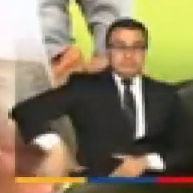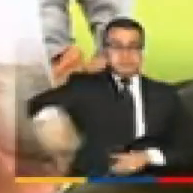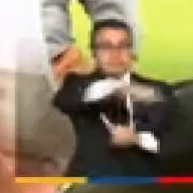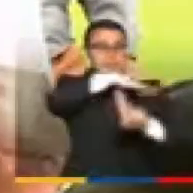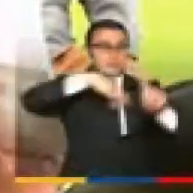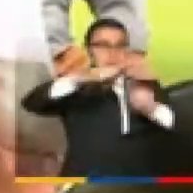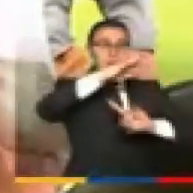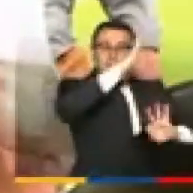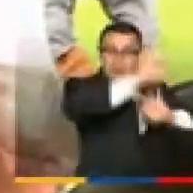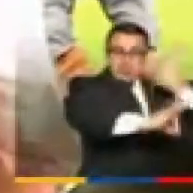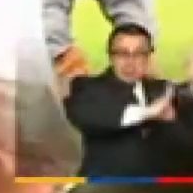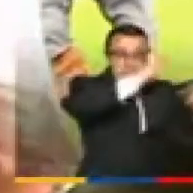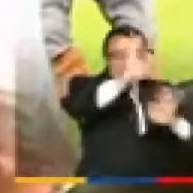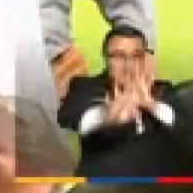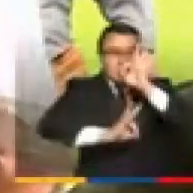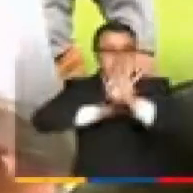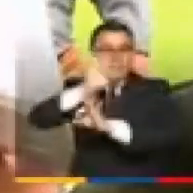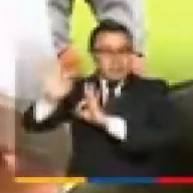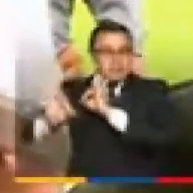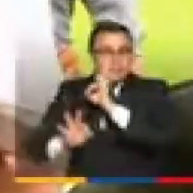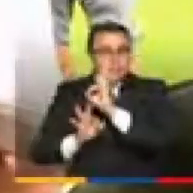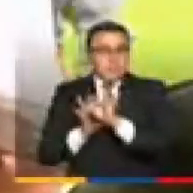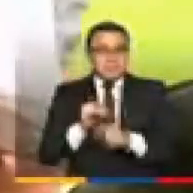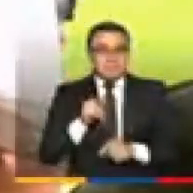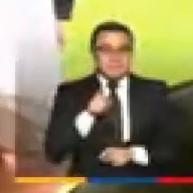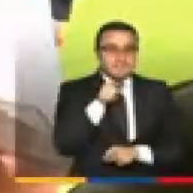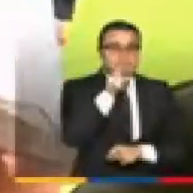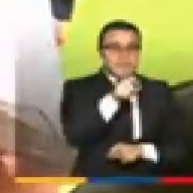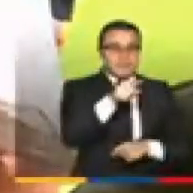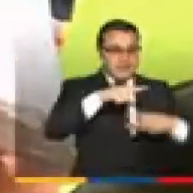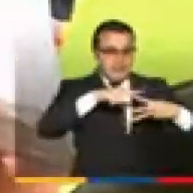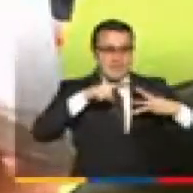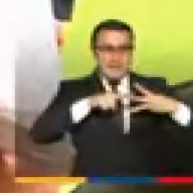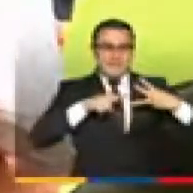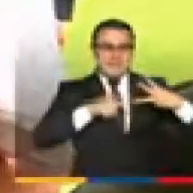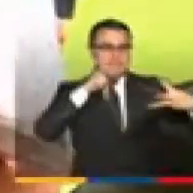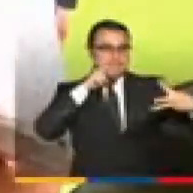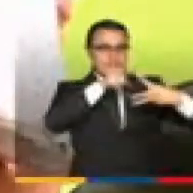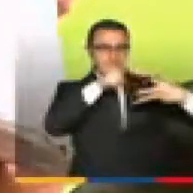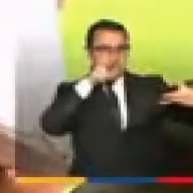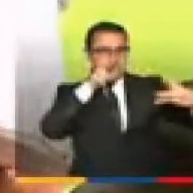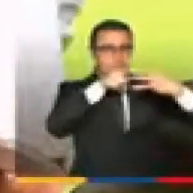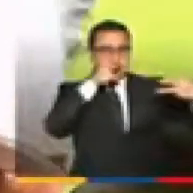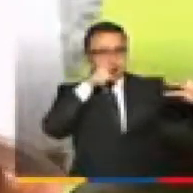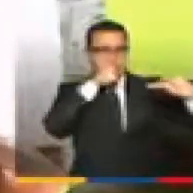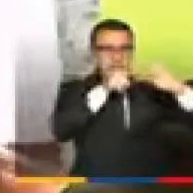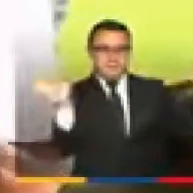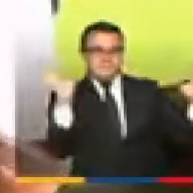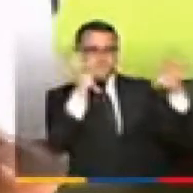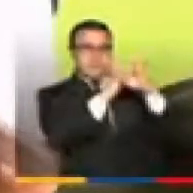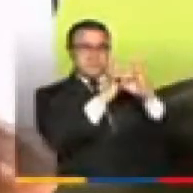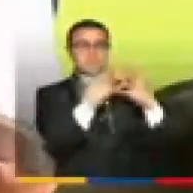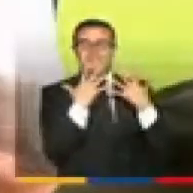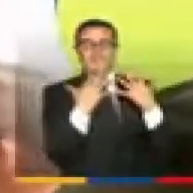el cuidado del medio ambiente es uno de los 3 pilares de nuestro enfoque